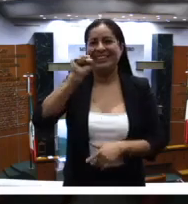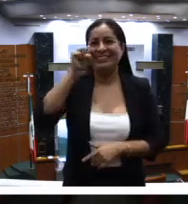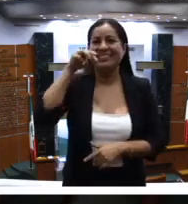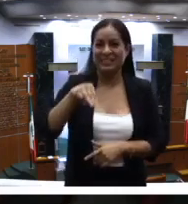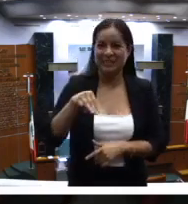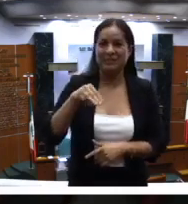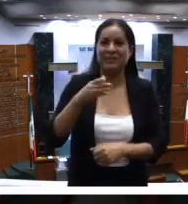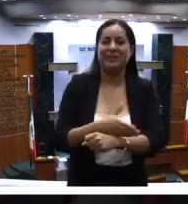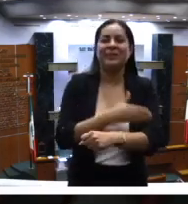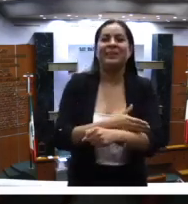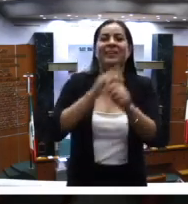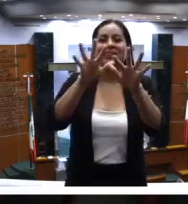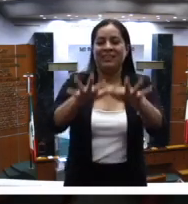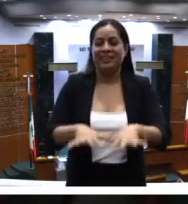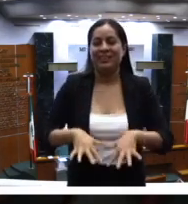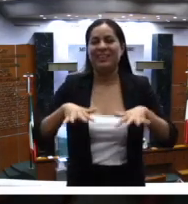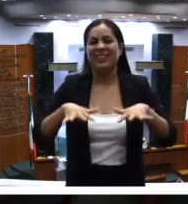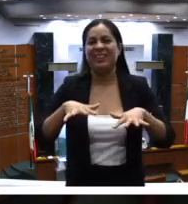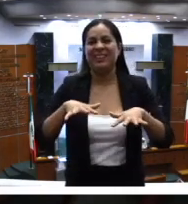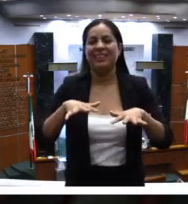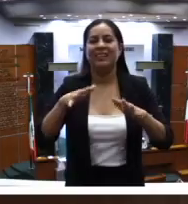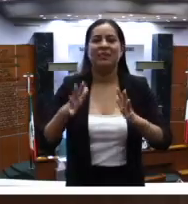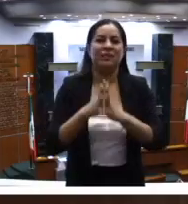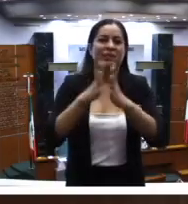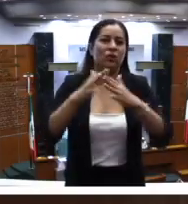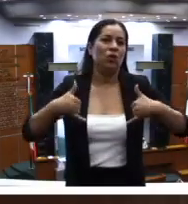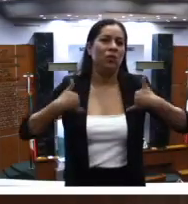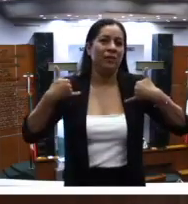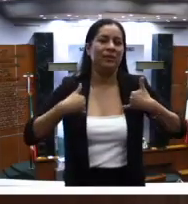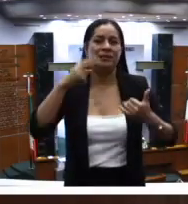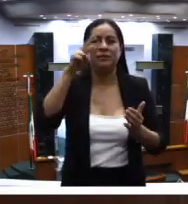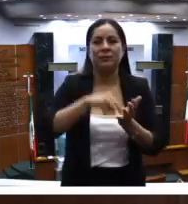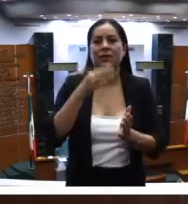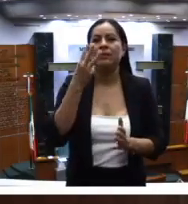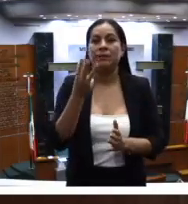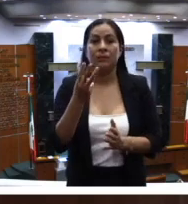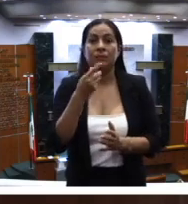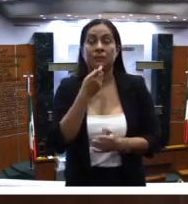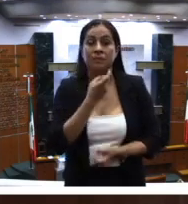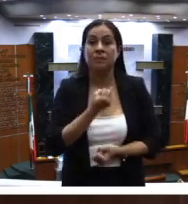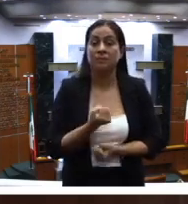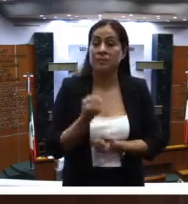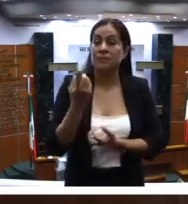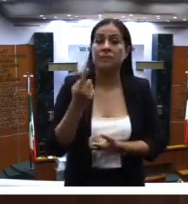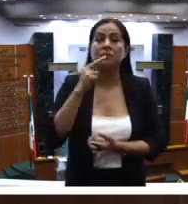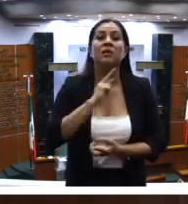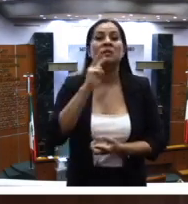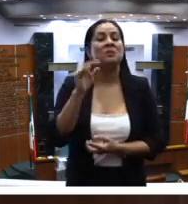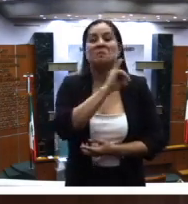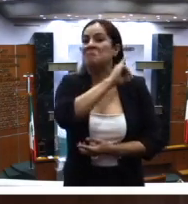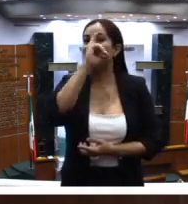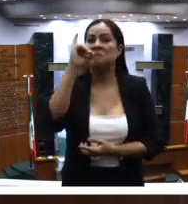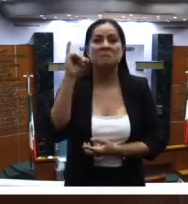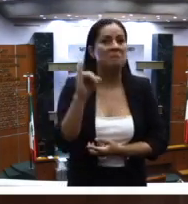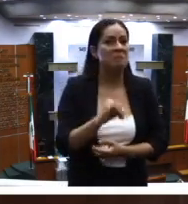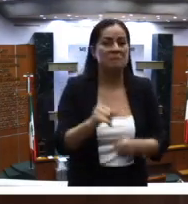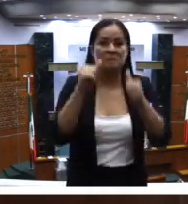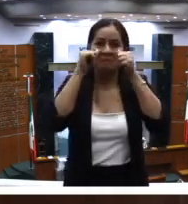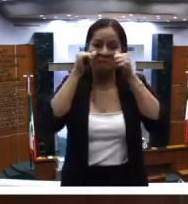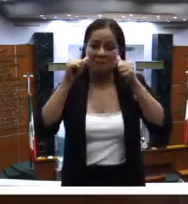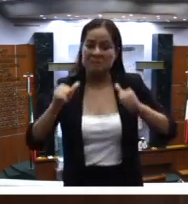compañeros del parlamento juvenil 2023 He decidido hablar por las voces que nunca fueron escuchadas